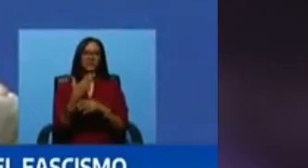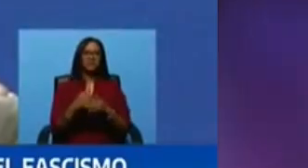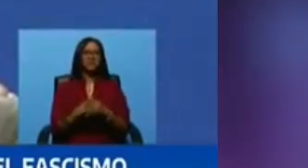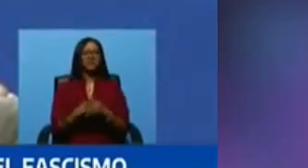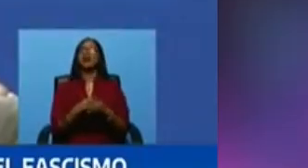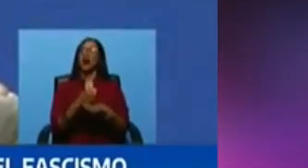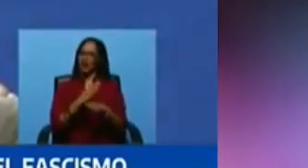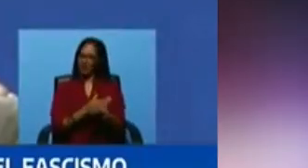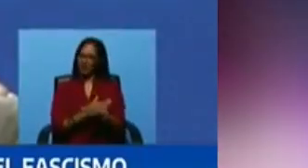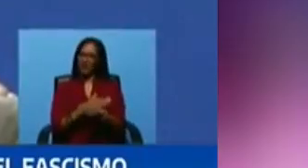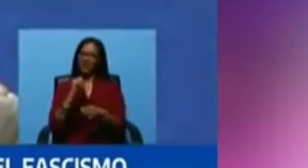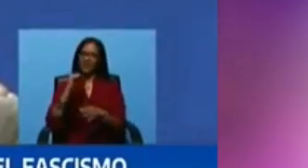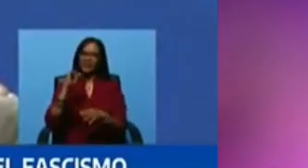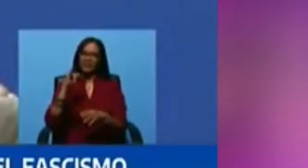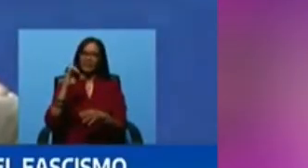Antes de Allende,